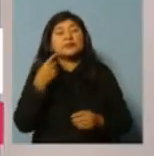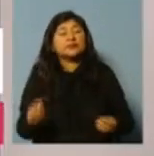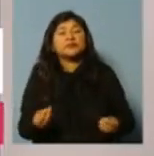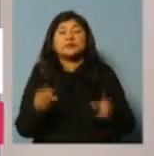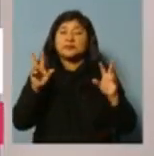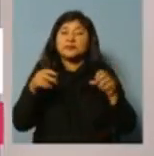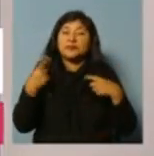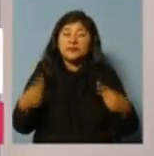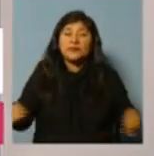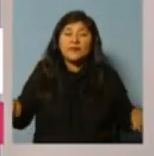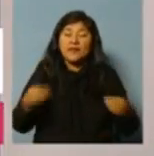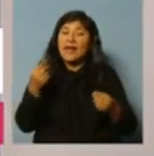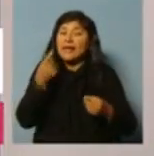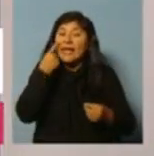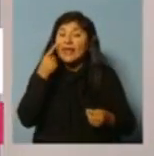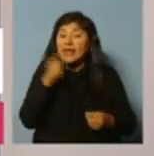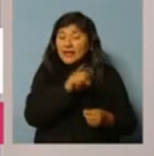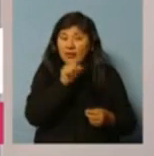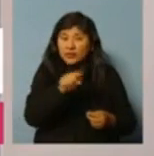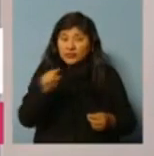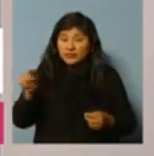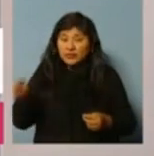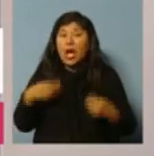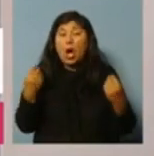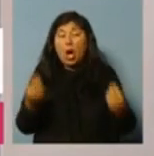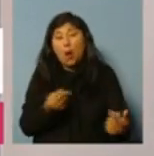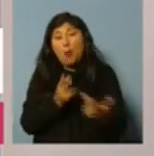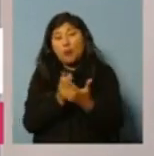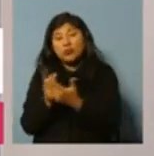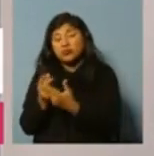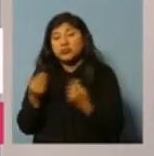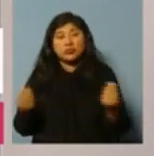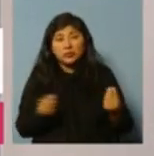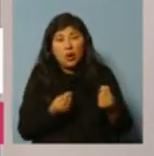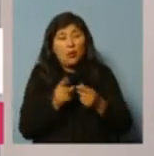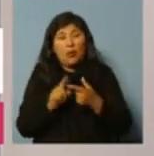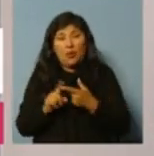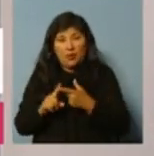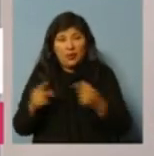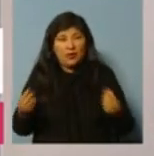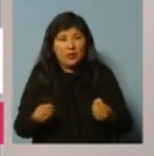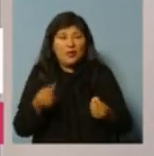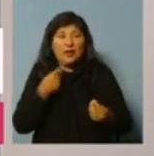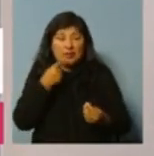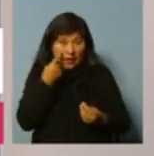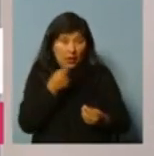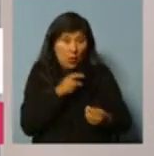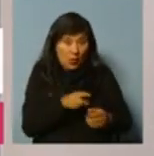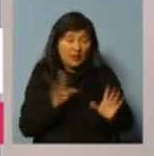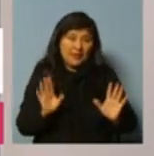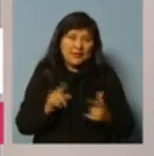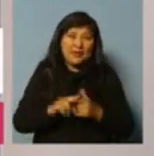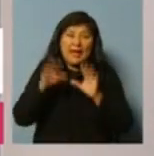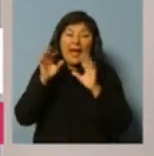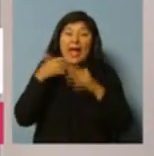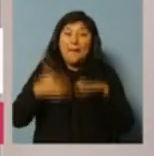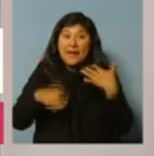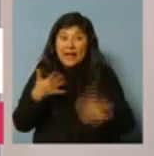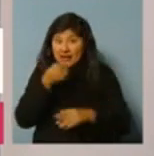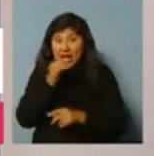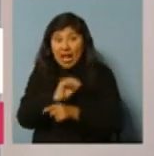todo lo que es la emergencia alimentaria los intendentes son siempre los que reciben el primer golpe o lo que tienen inmediatez como dice